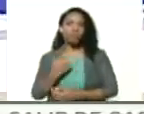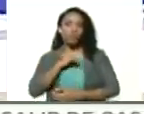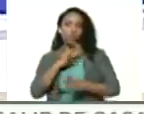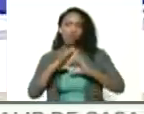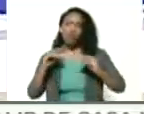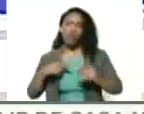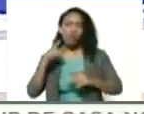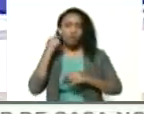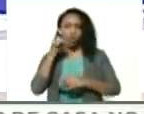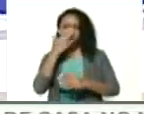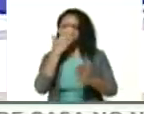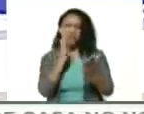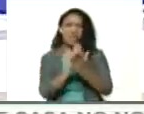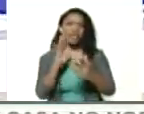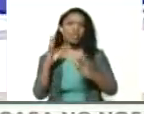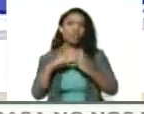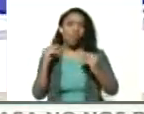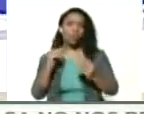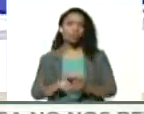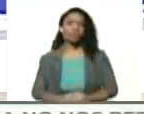todo lo que enfrentamos de Donald Trump.